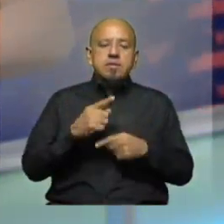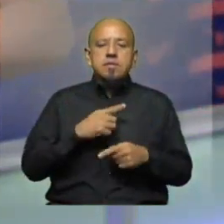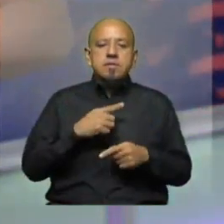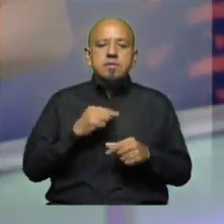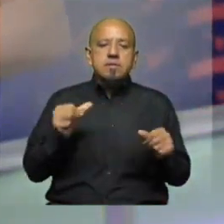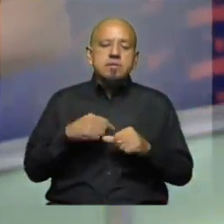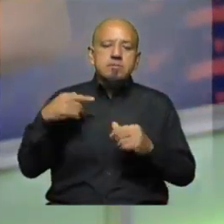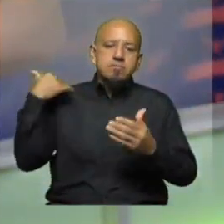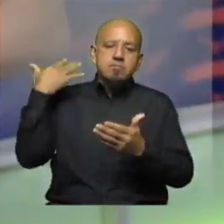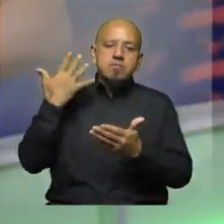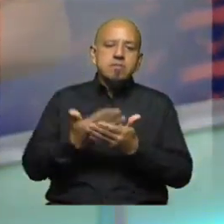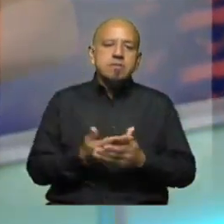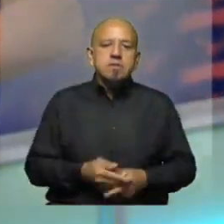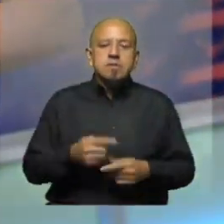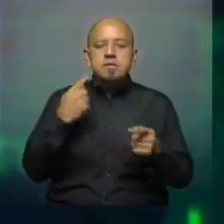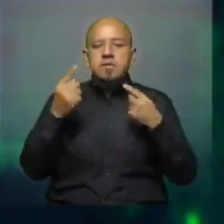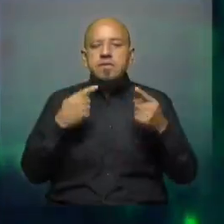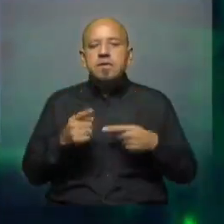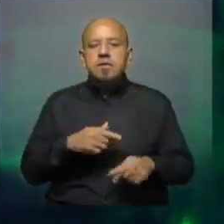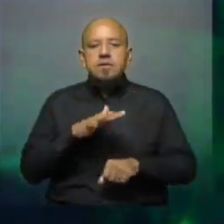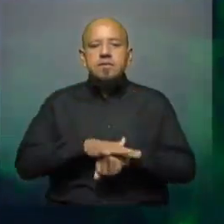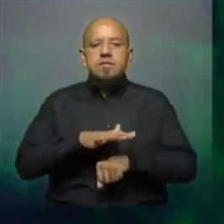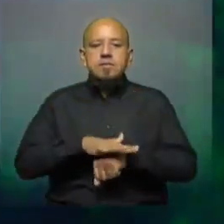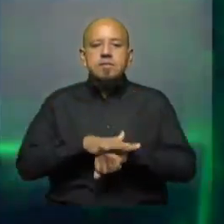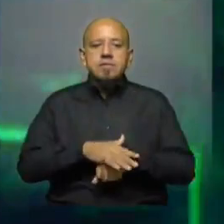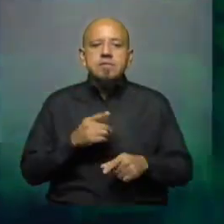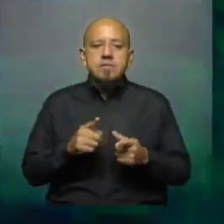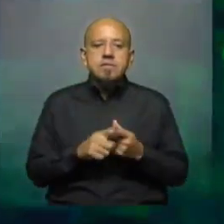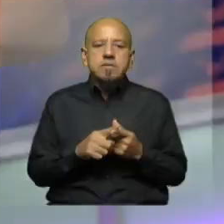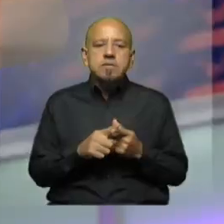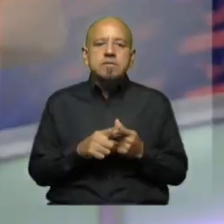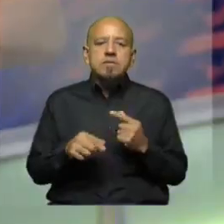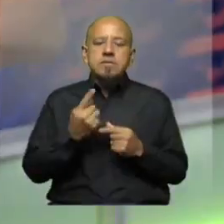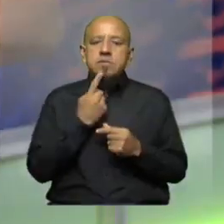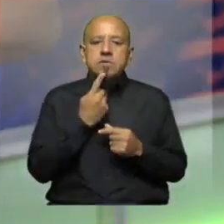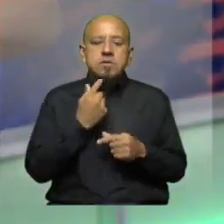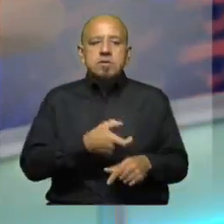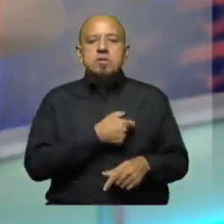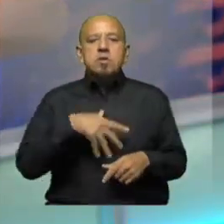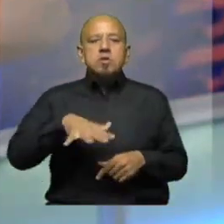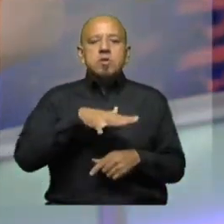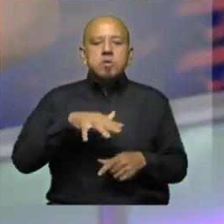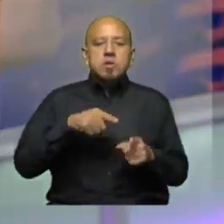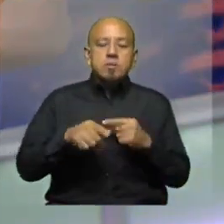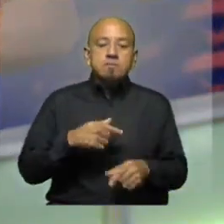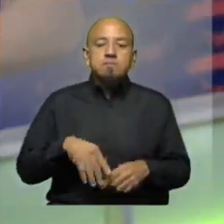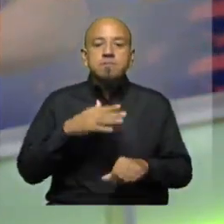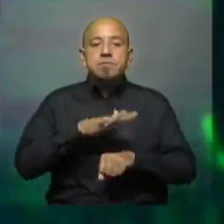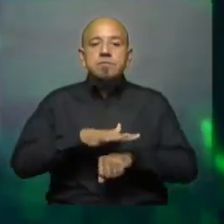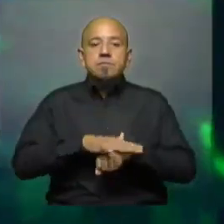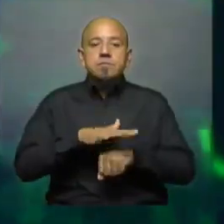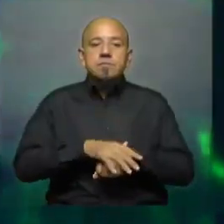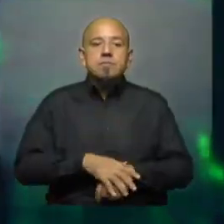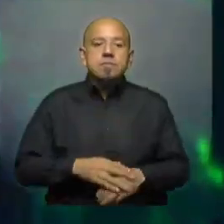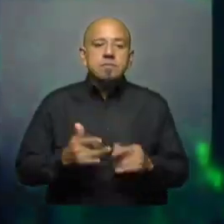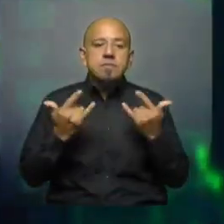los formatos, por distintas épocas de este país, políticas, sociales, distintos momentos del rock